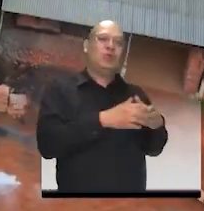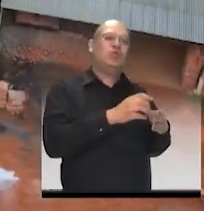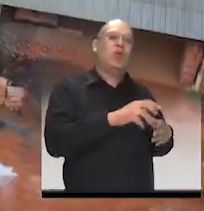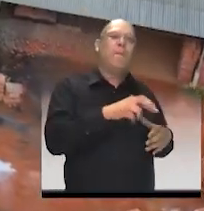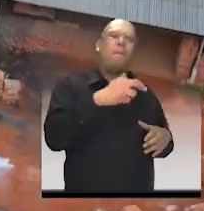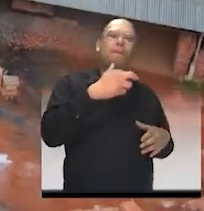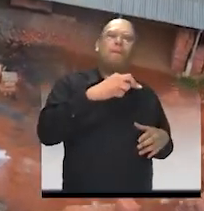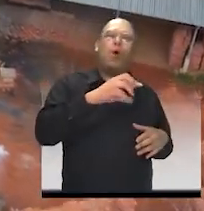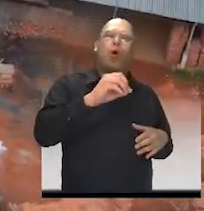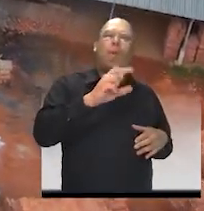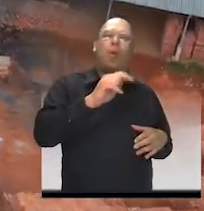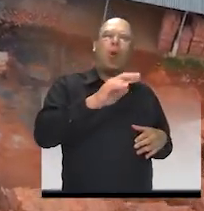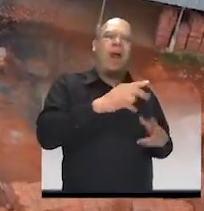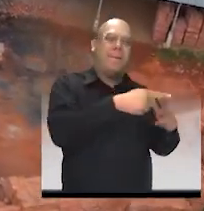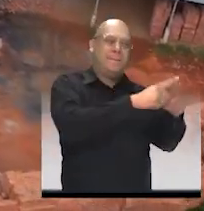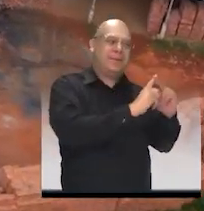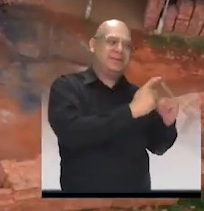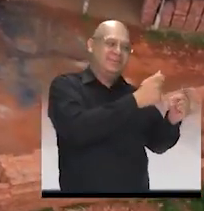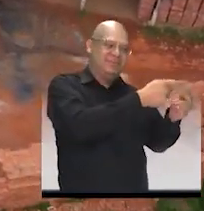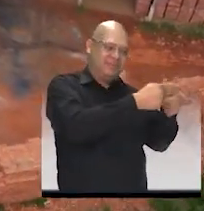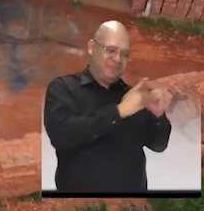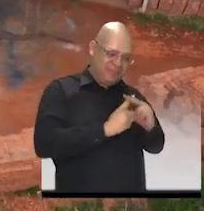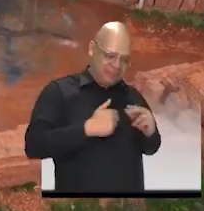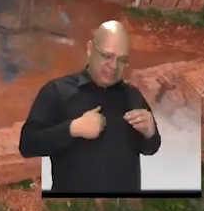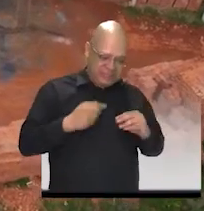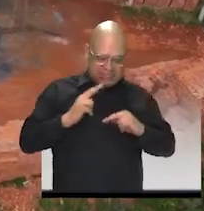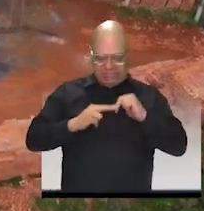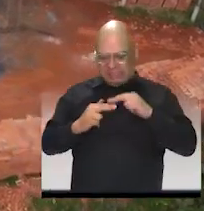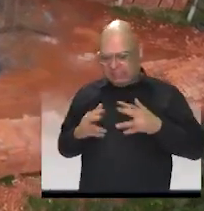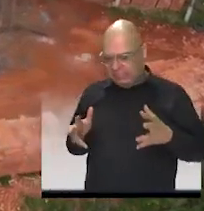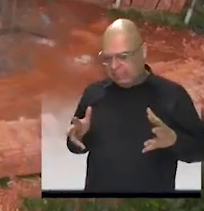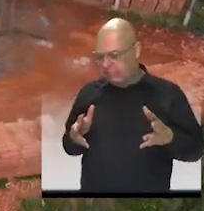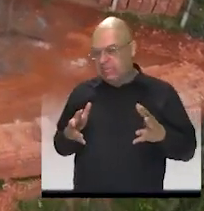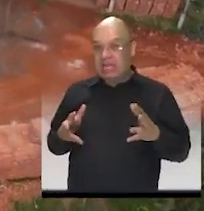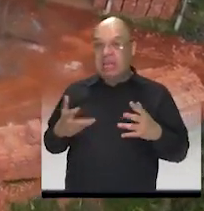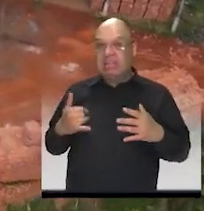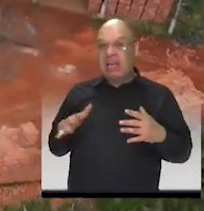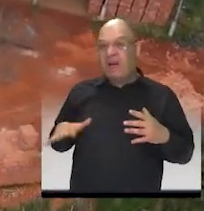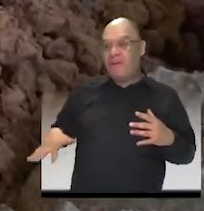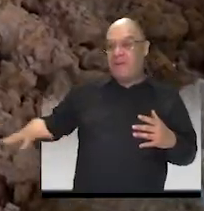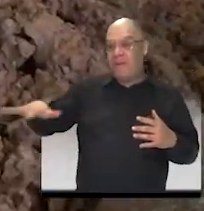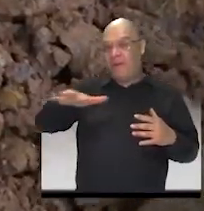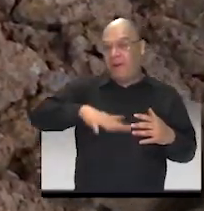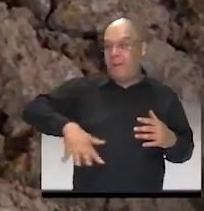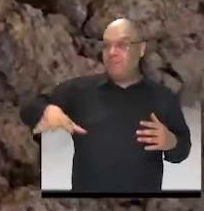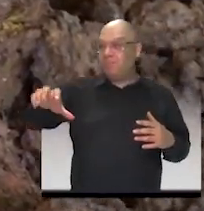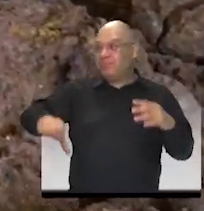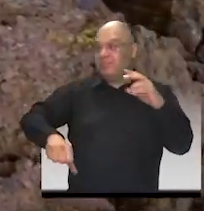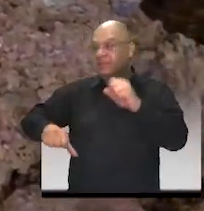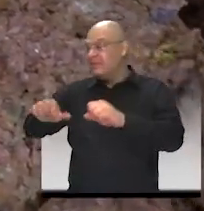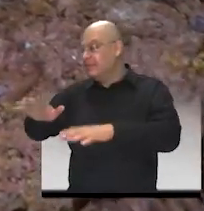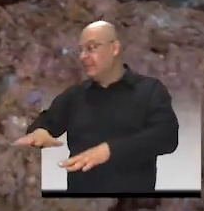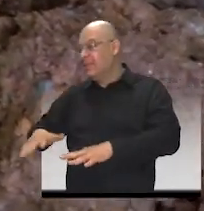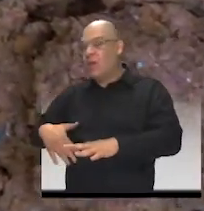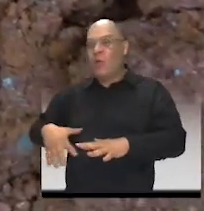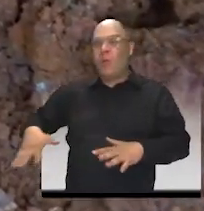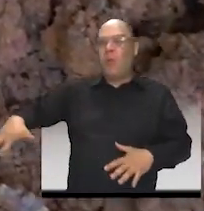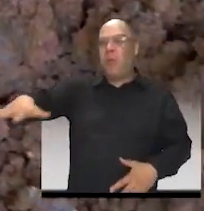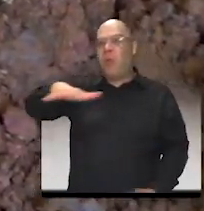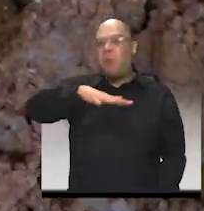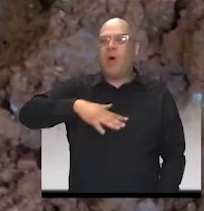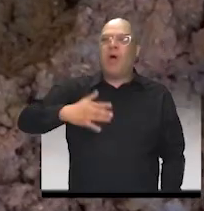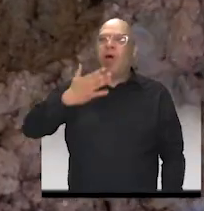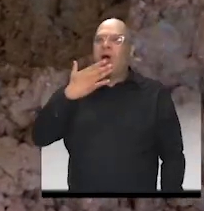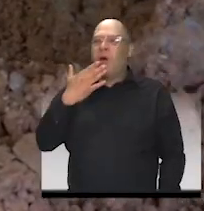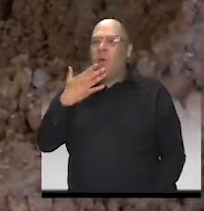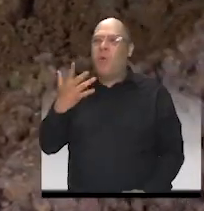Popular. Cuando comenzamos, uno de los socios aportó el lote de donde está la ladrillera. Era un lote con muy buenas